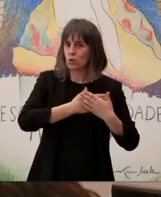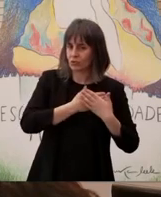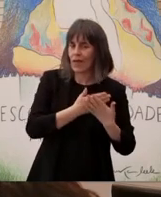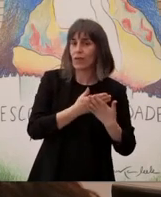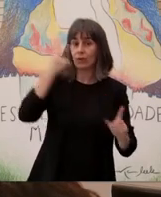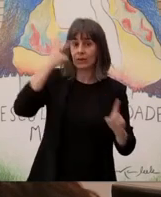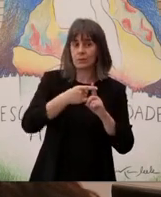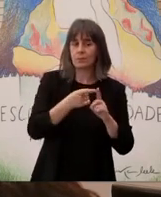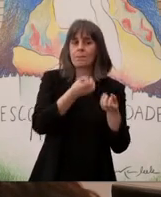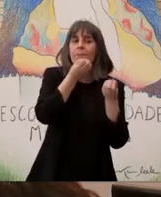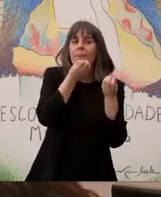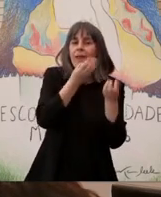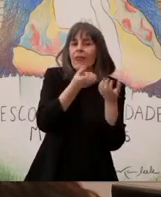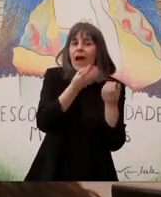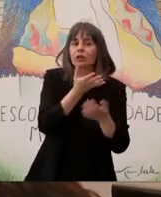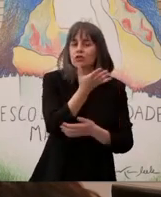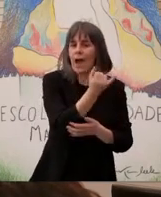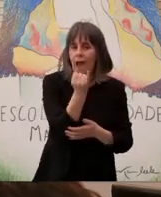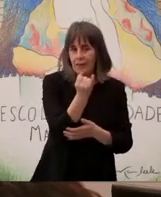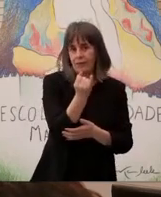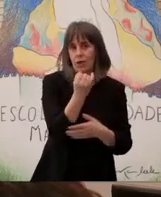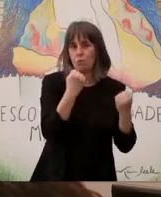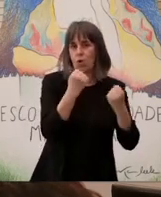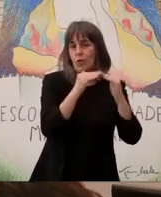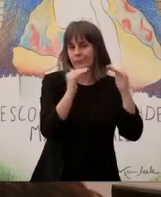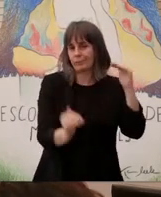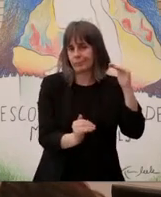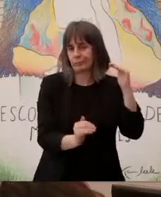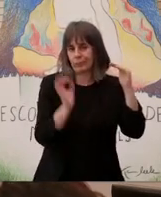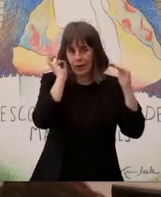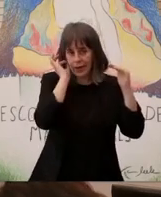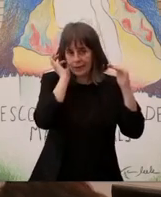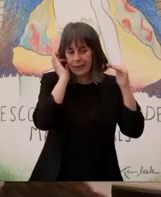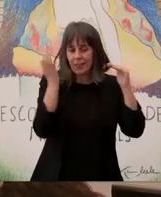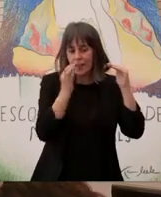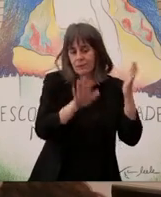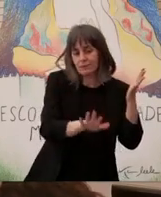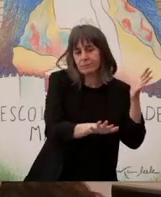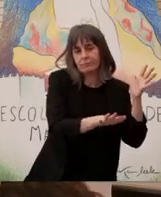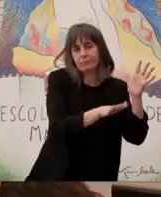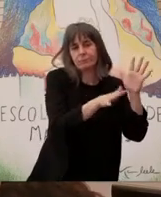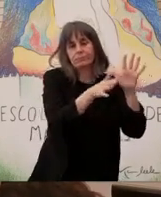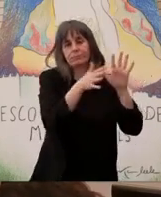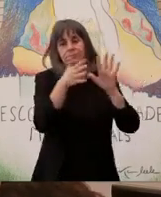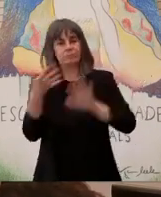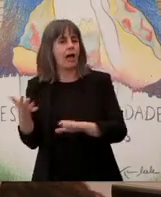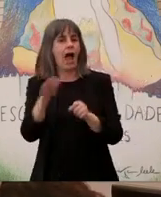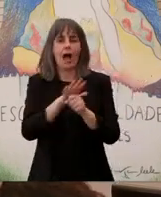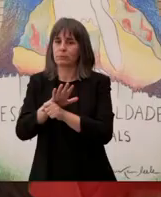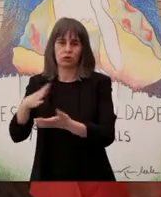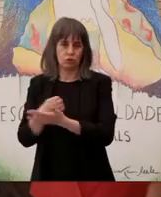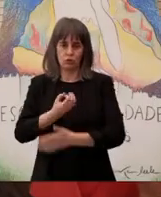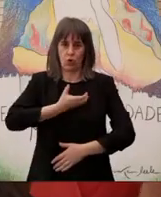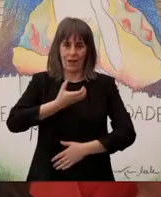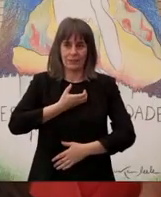A falta de poderdas mullieres base y materia de poder cambiar y transformar en todos los ámbitos local